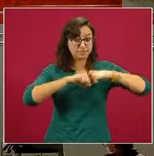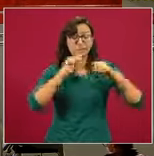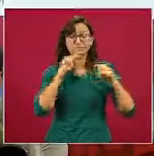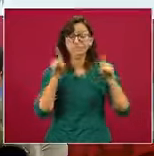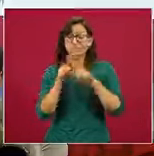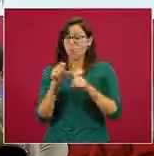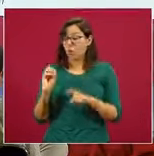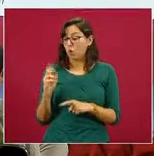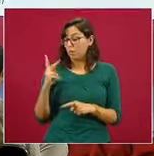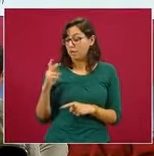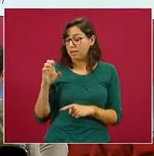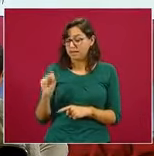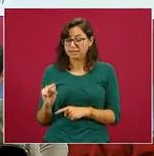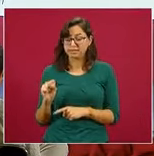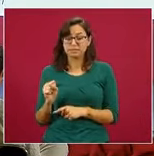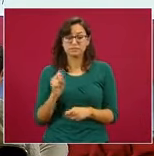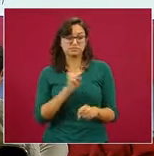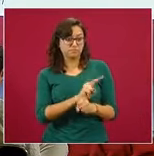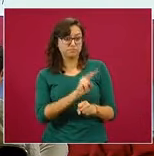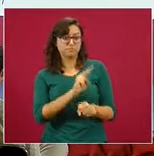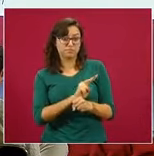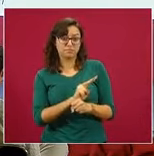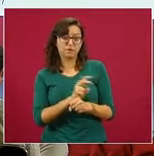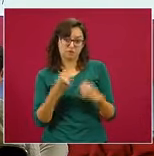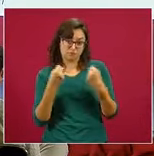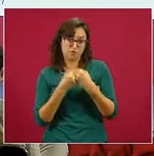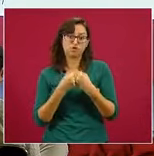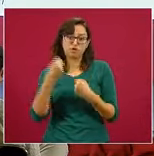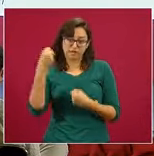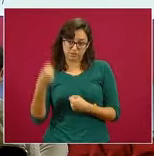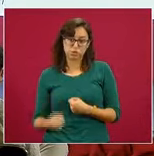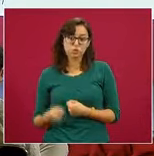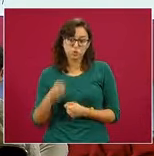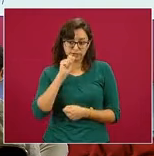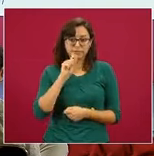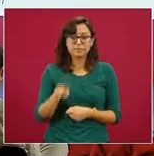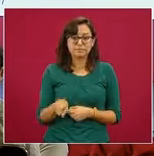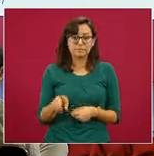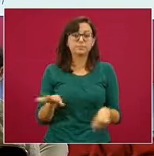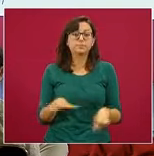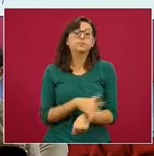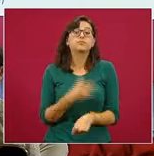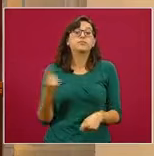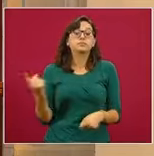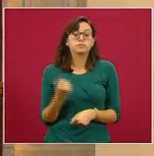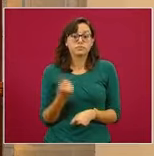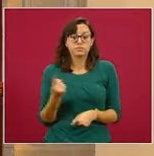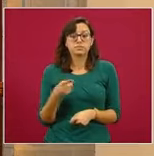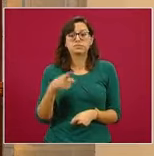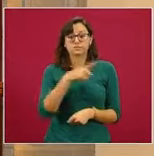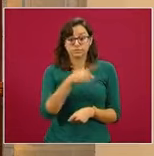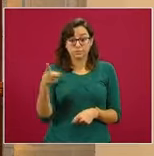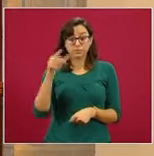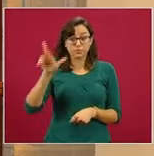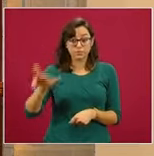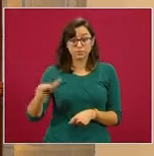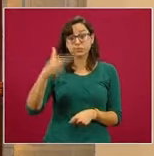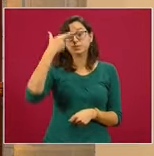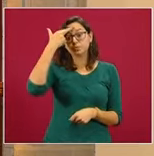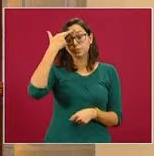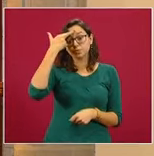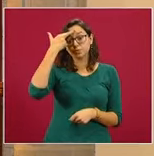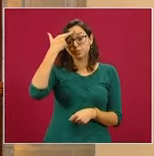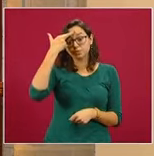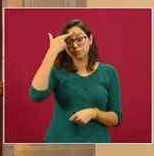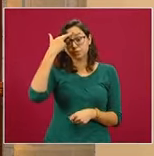Salud queremos vigilar la frontera sur. ¿Por qué? Porque si recuerdan, las introducciones son vía